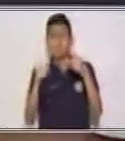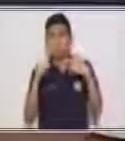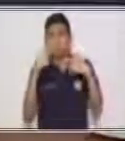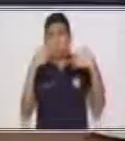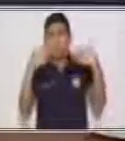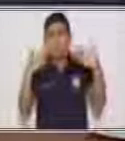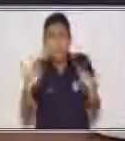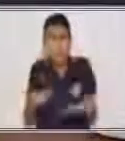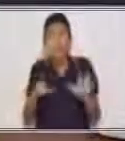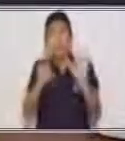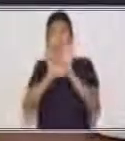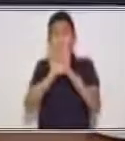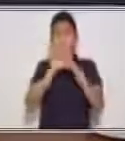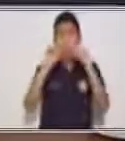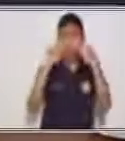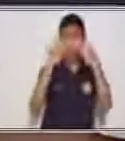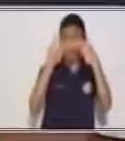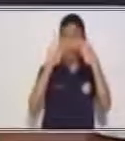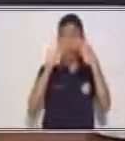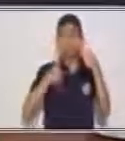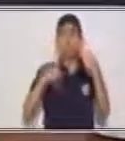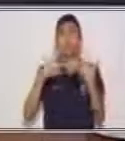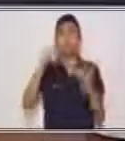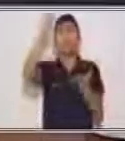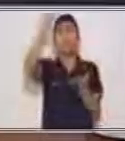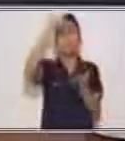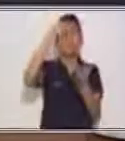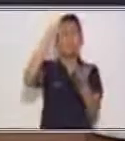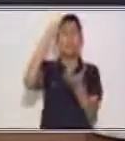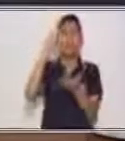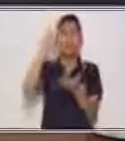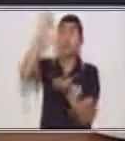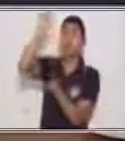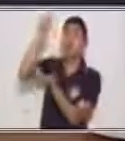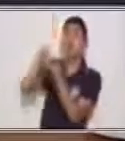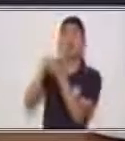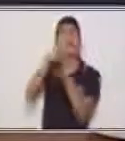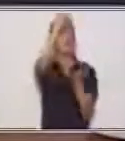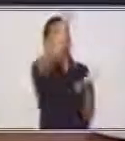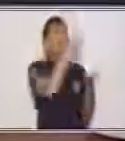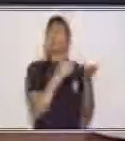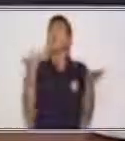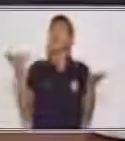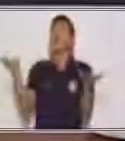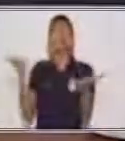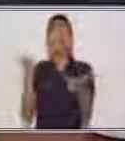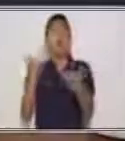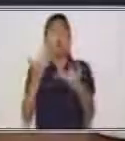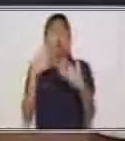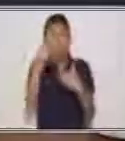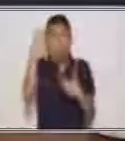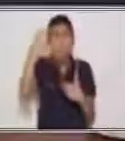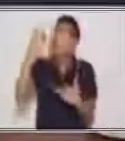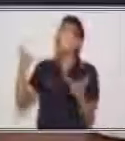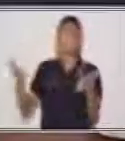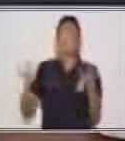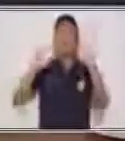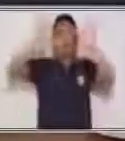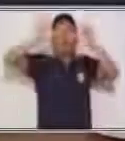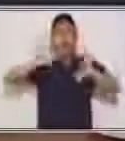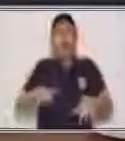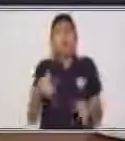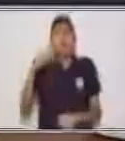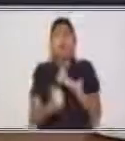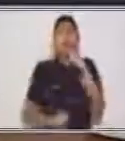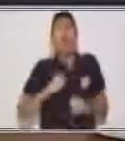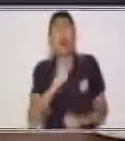llover. ¿Cómo lo aprendiste? Simplemente por la experiencia. No tuviste que hacer ningún experimento y descubrir cuál es el efecto de las nubes y por qué